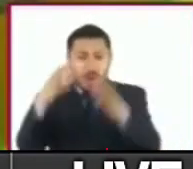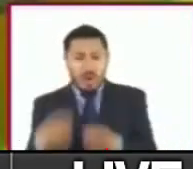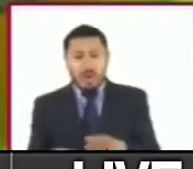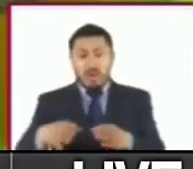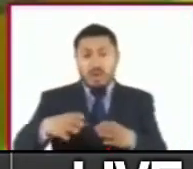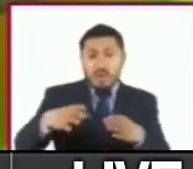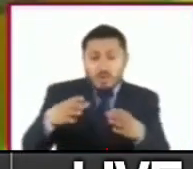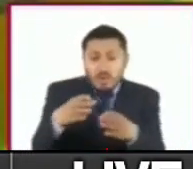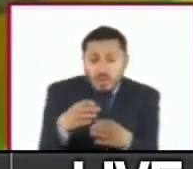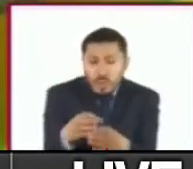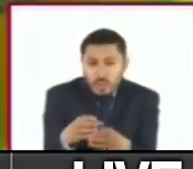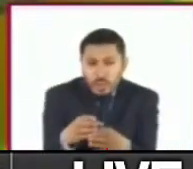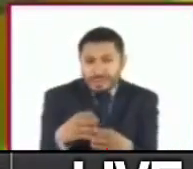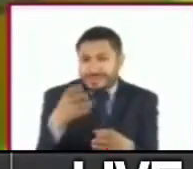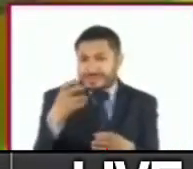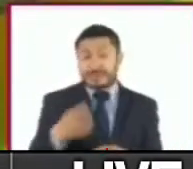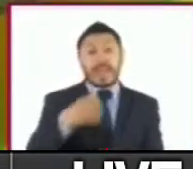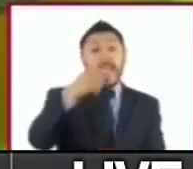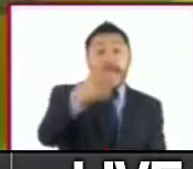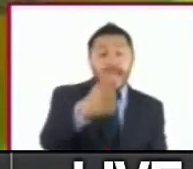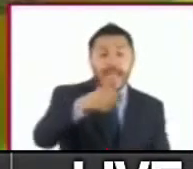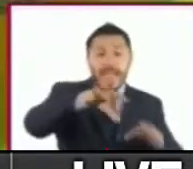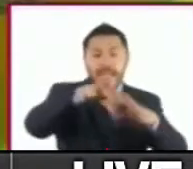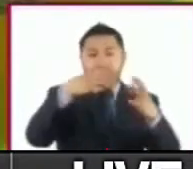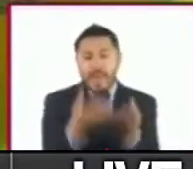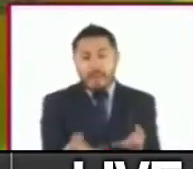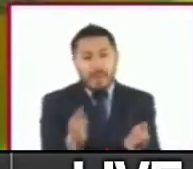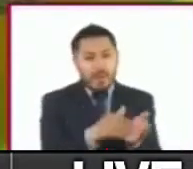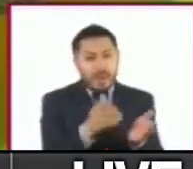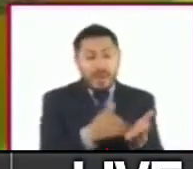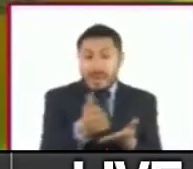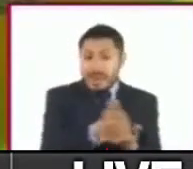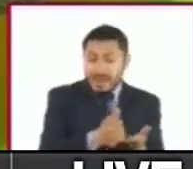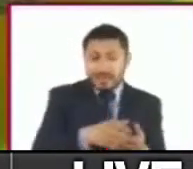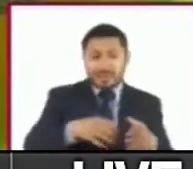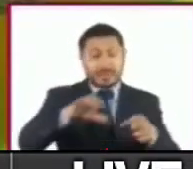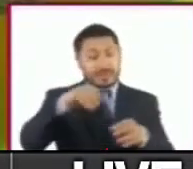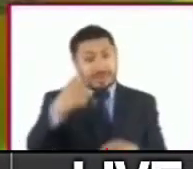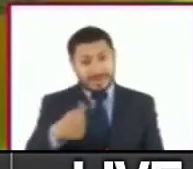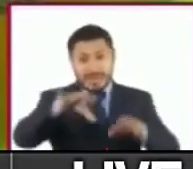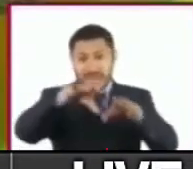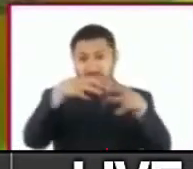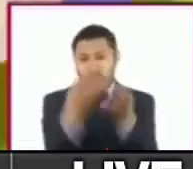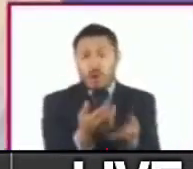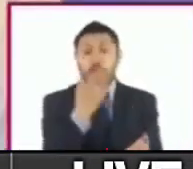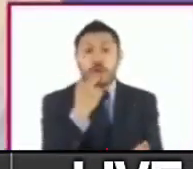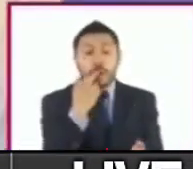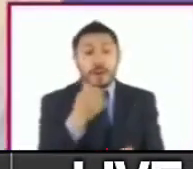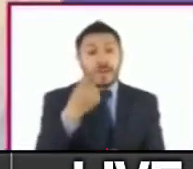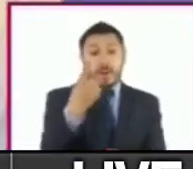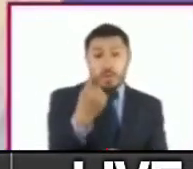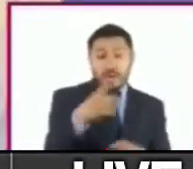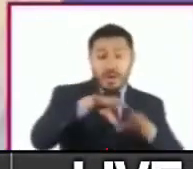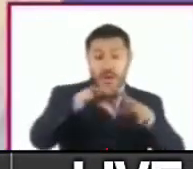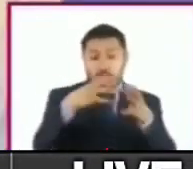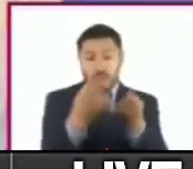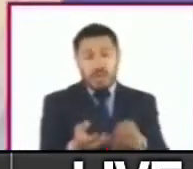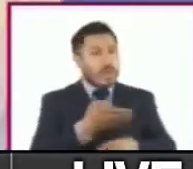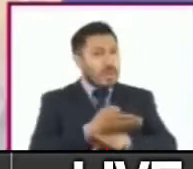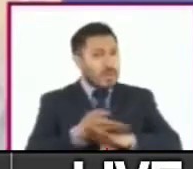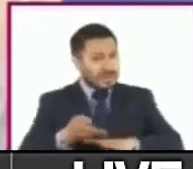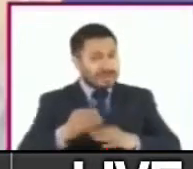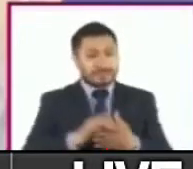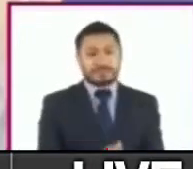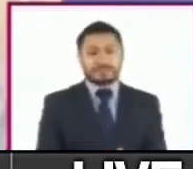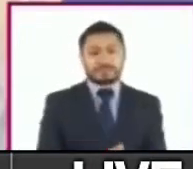más reducido, 6 pelotas de papel azul, 6 pelotas de color rojo y una pelota más blanca,